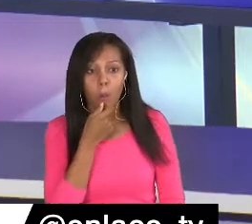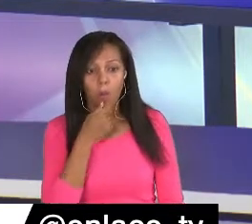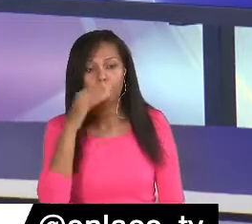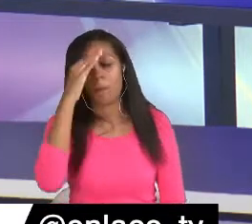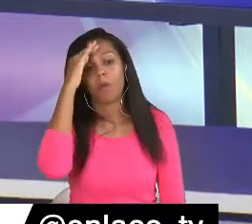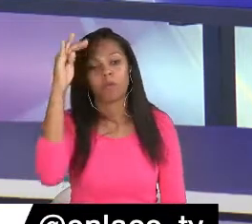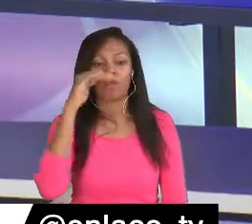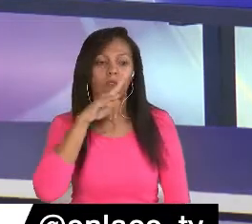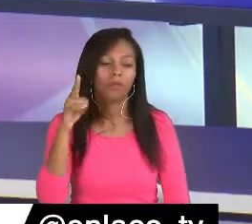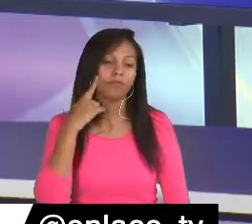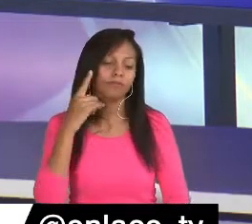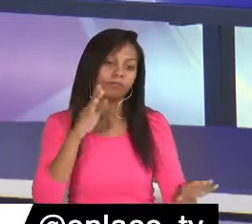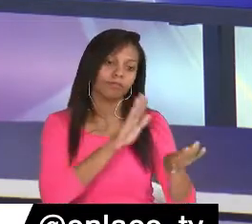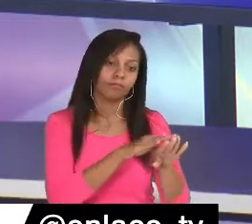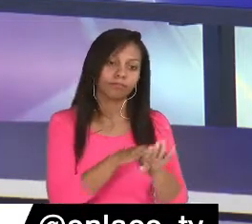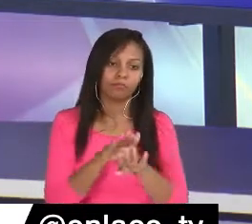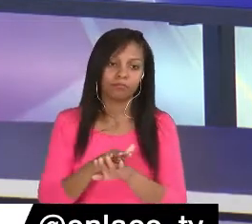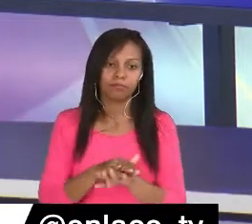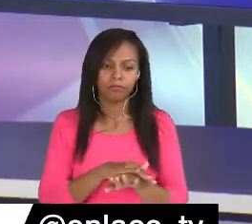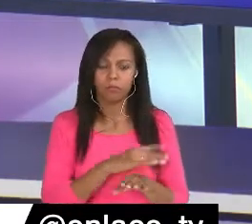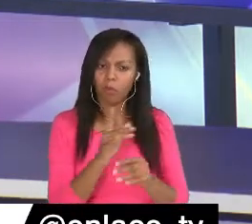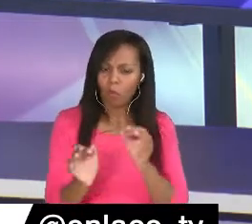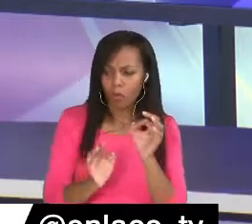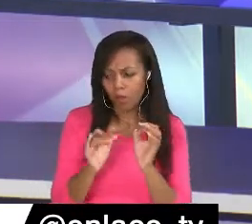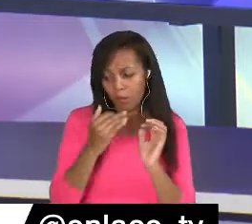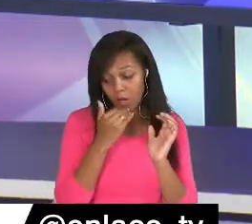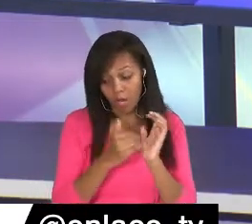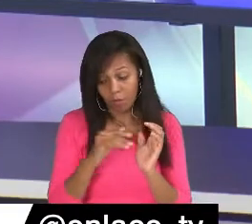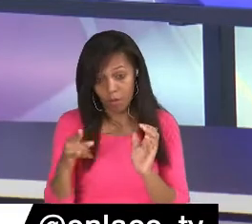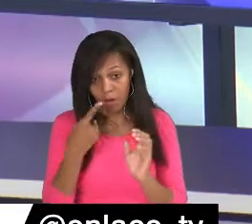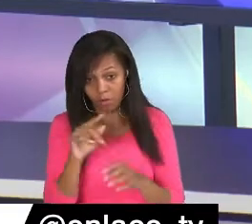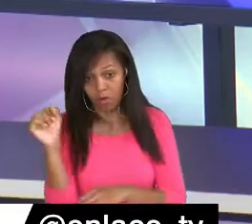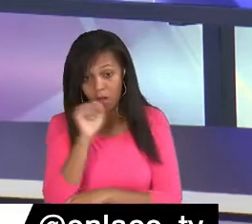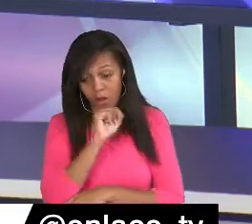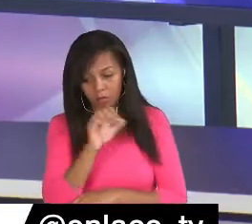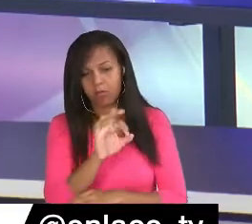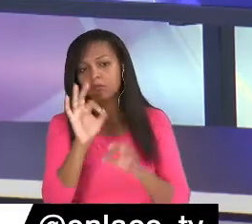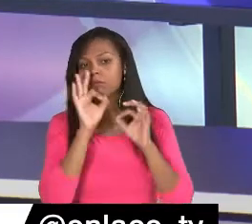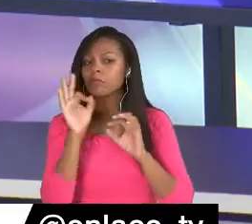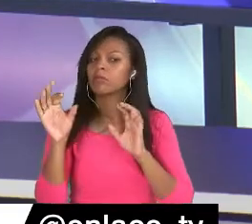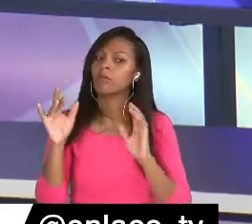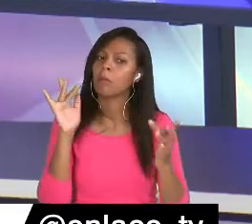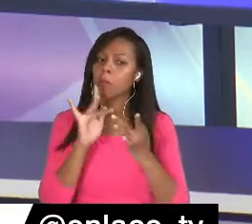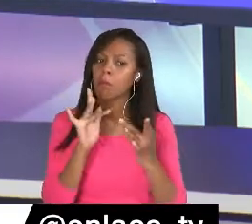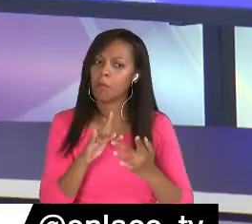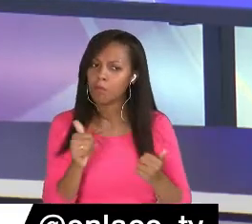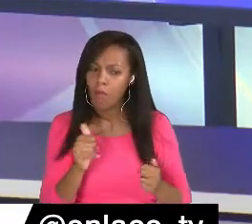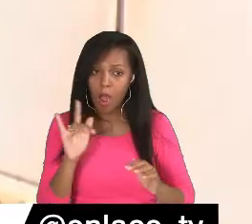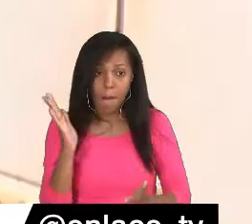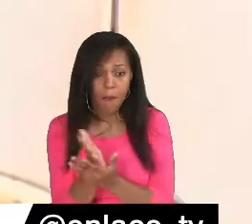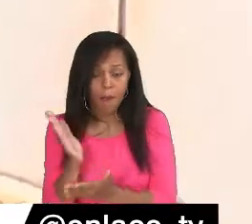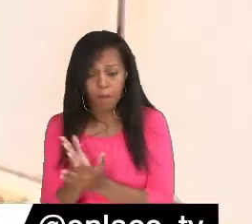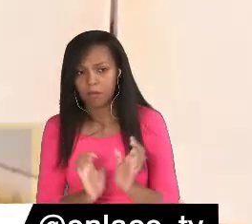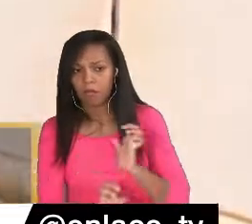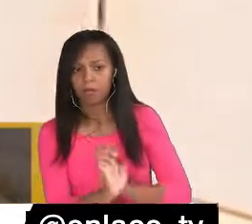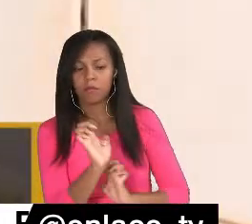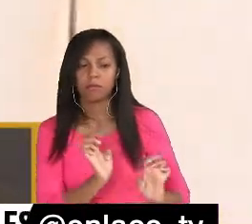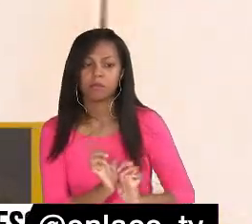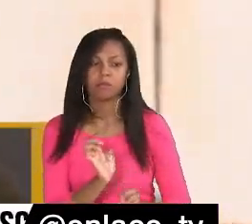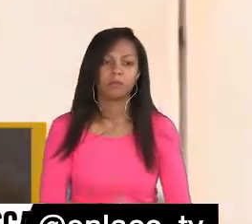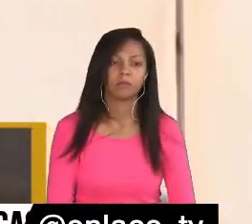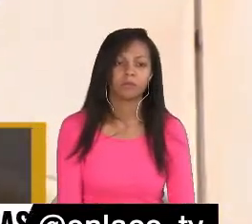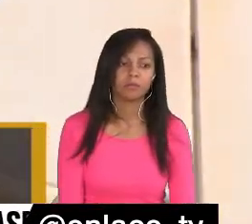seguridad, especialmente verificar que su vehículo cuente con la documentación vigente y hace evitar cualquier eventualidad. Cada